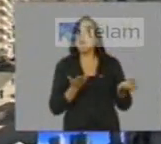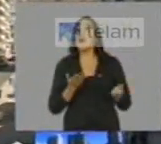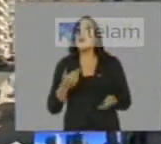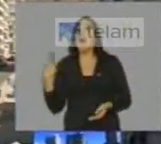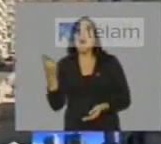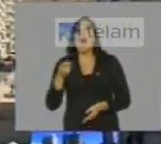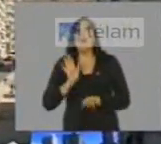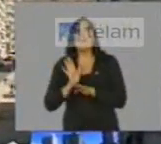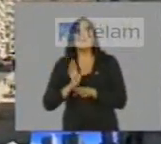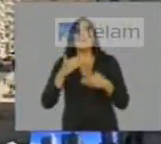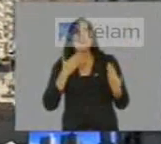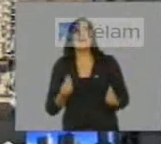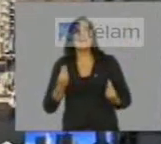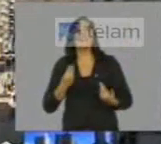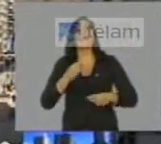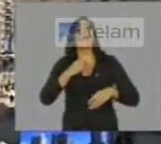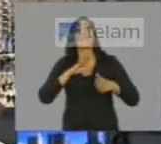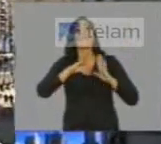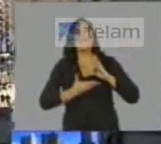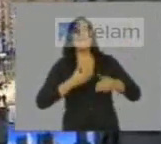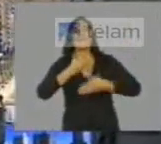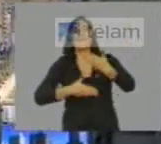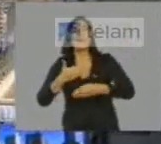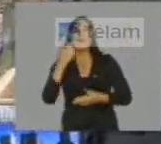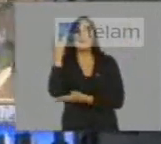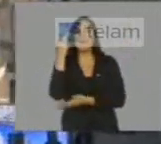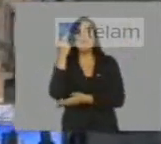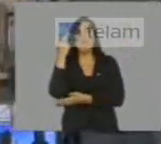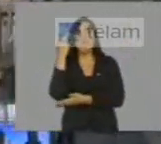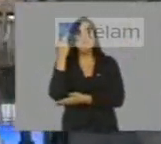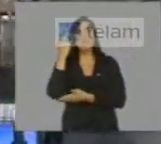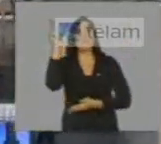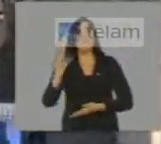de un modelo económico, político, nacional.